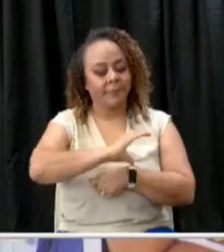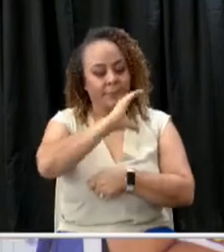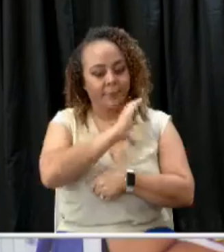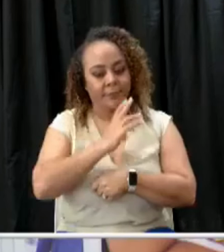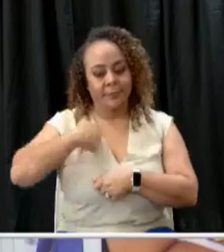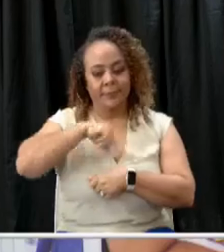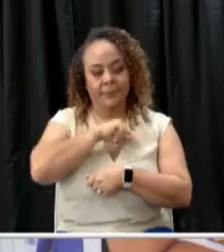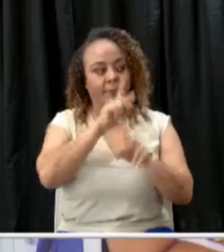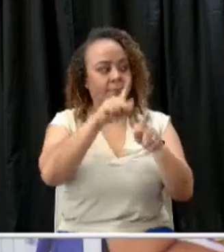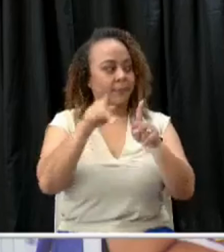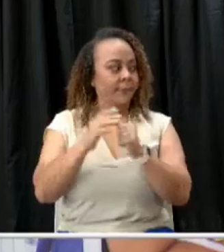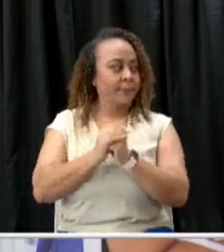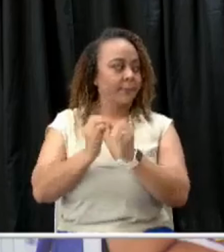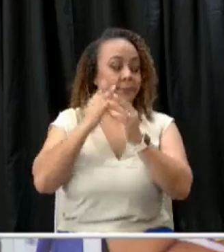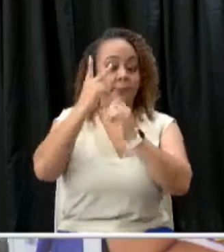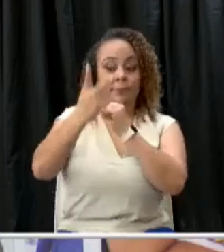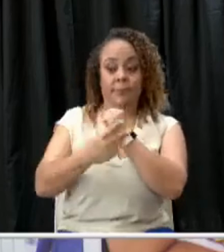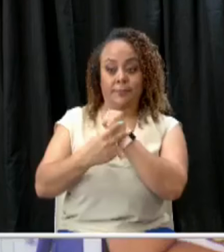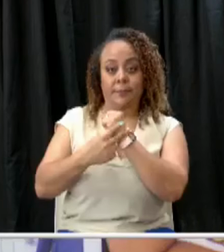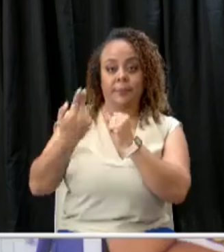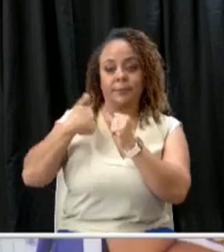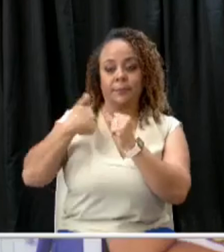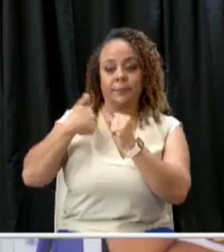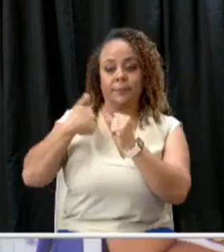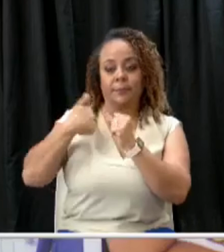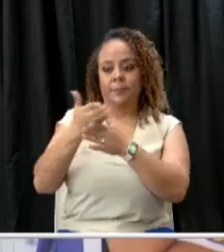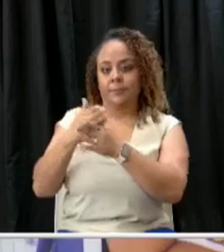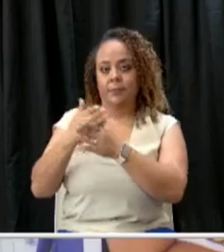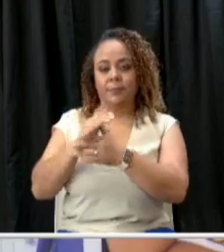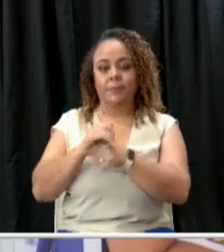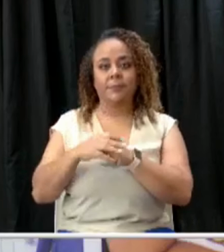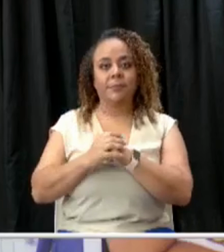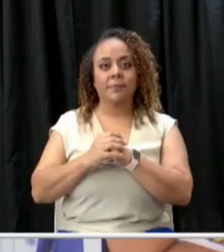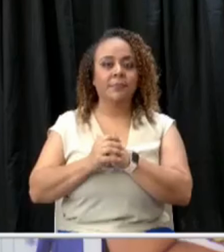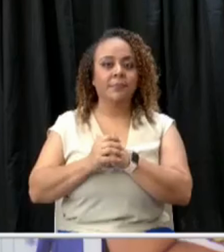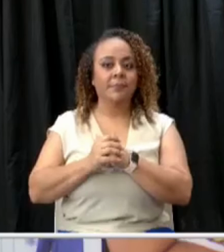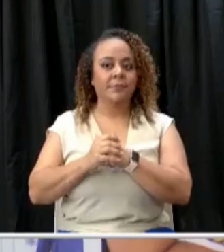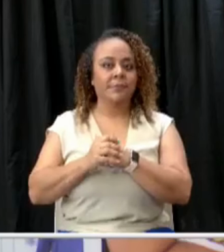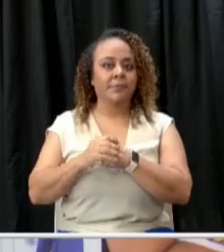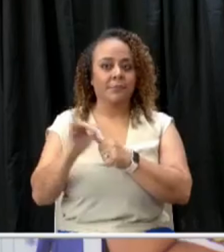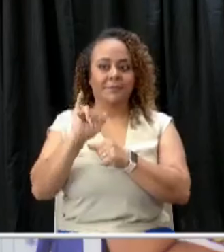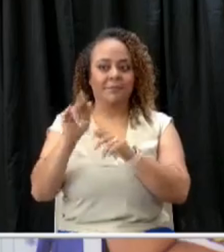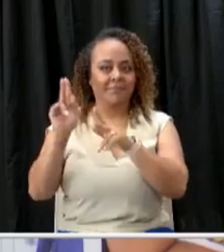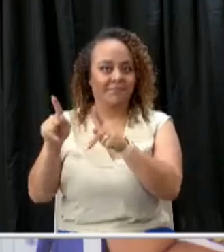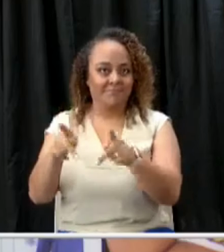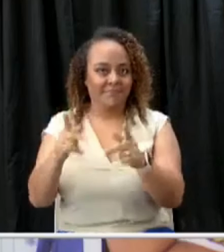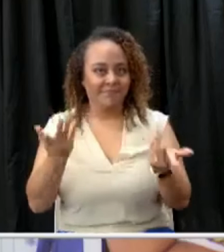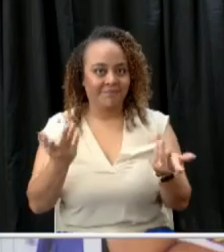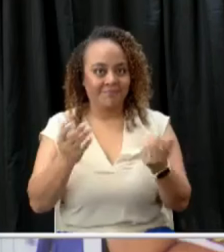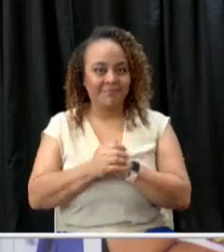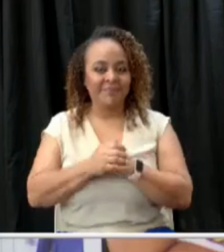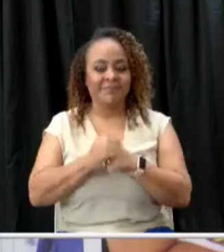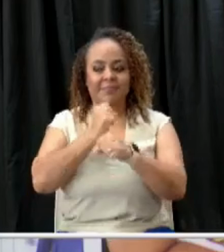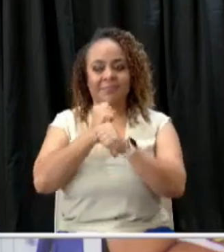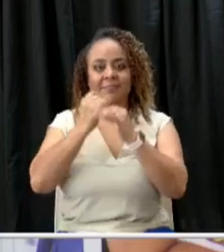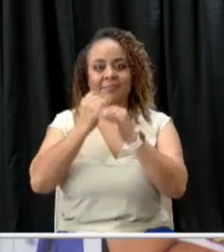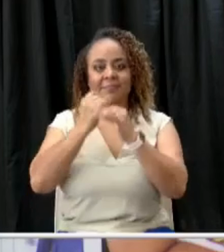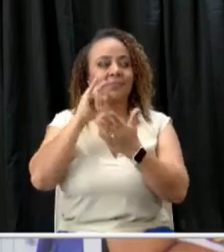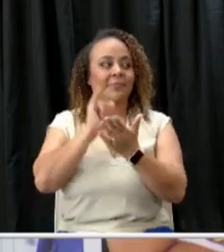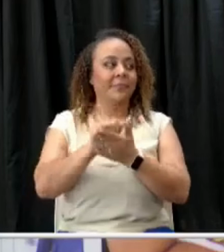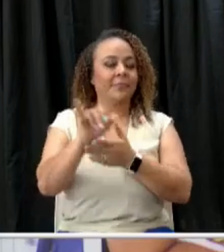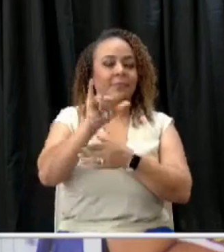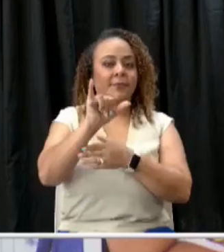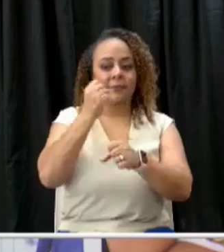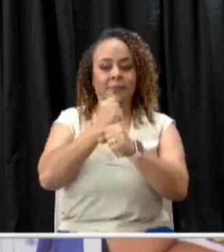de nuestras poblaciones, muchas veces compartimos hasta las mismas poblaciones de cortadores en nuestros países. Claro. Por lo cual también